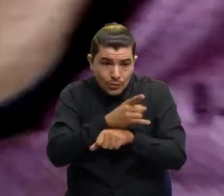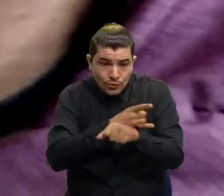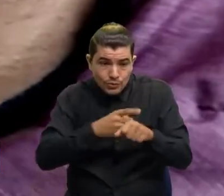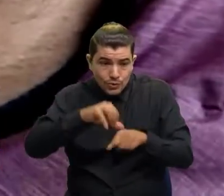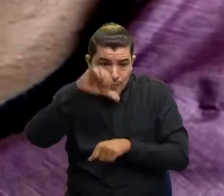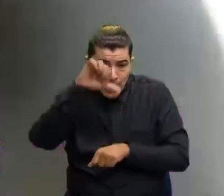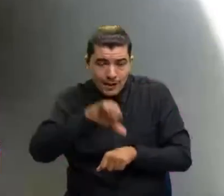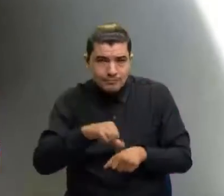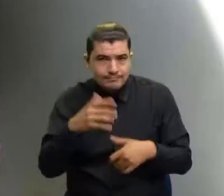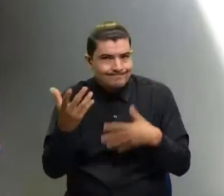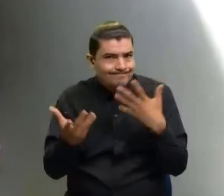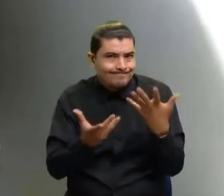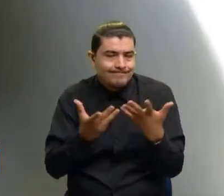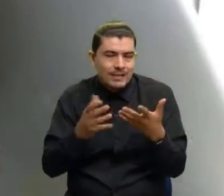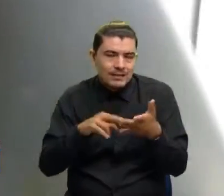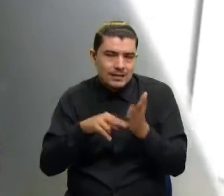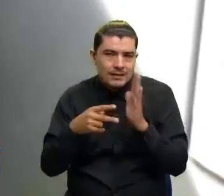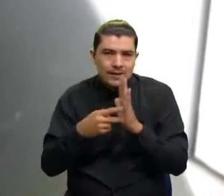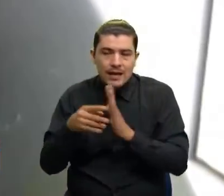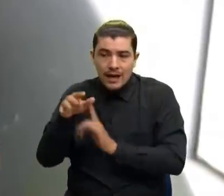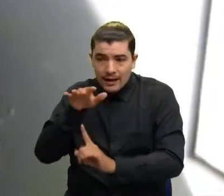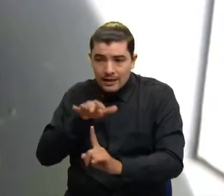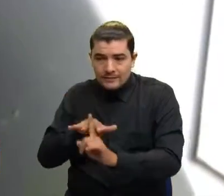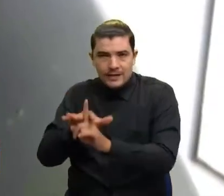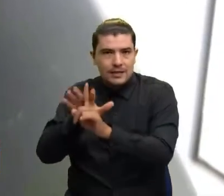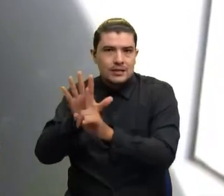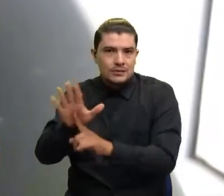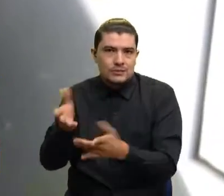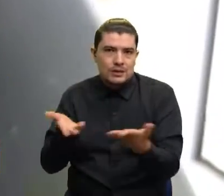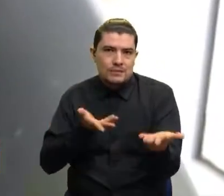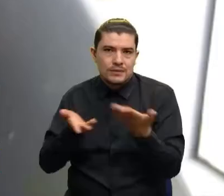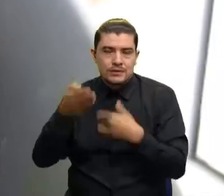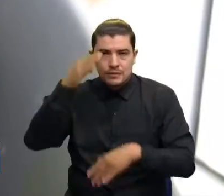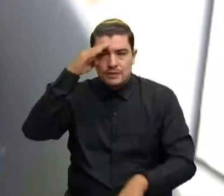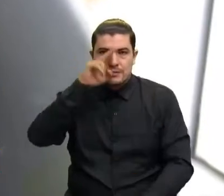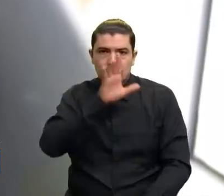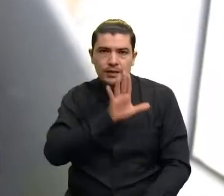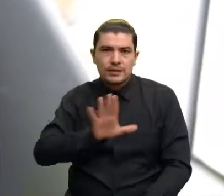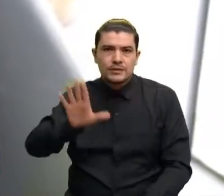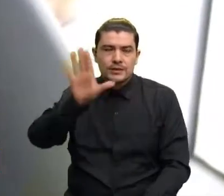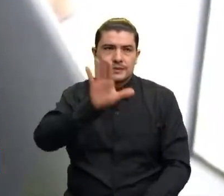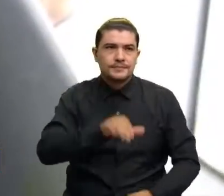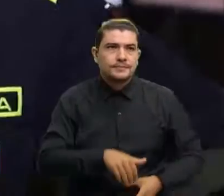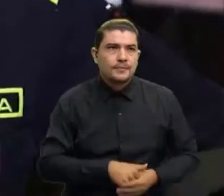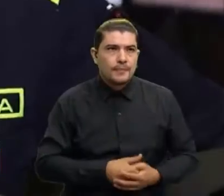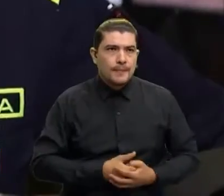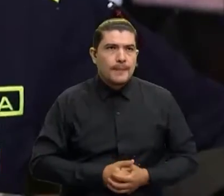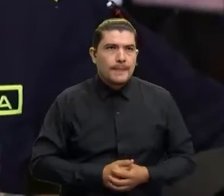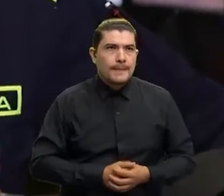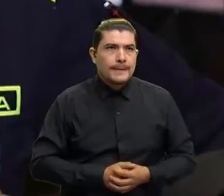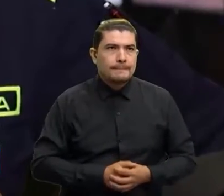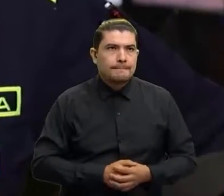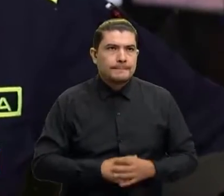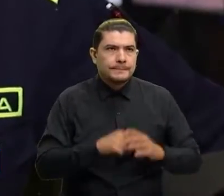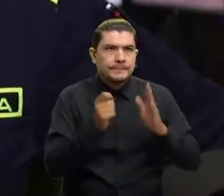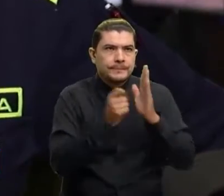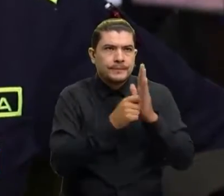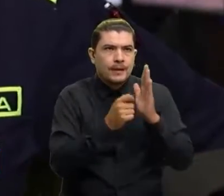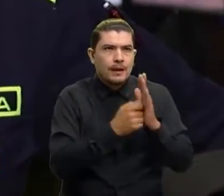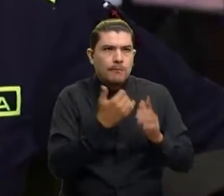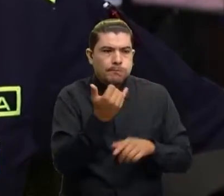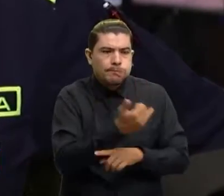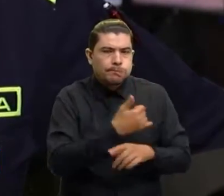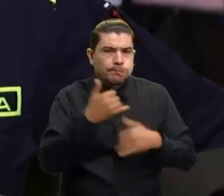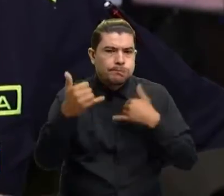está dificultando la atención oportuna de la Policía Nacional. En la mayoría de los eventos hemos evidenciado que este tipo de llamadas